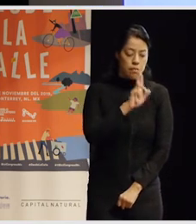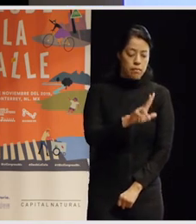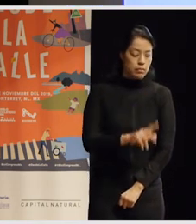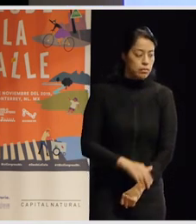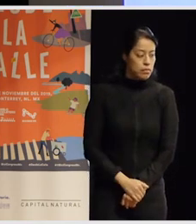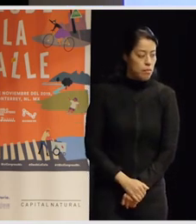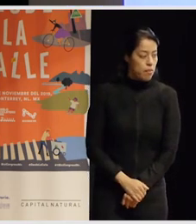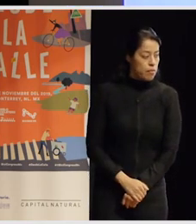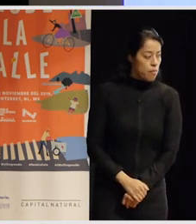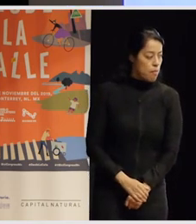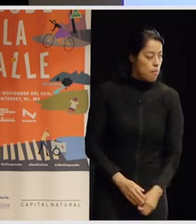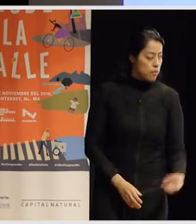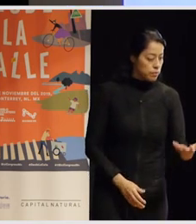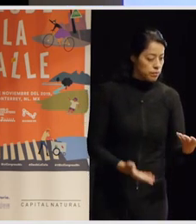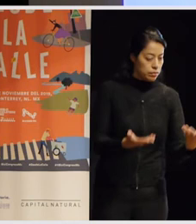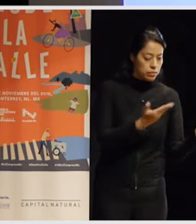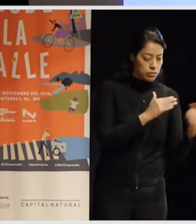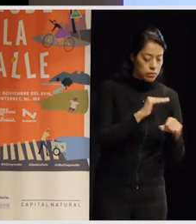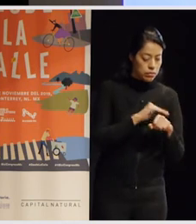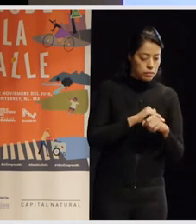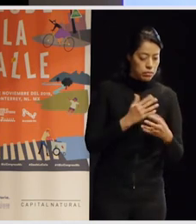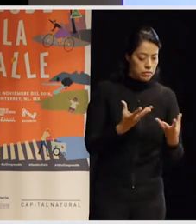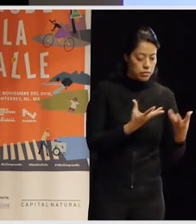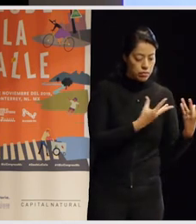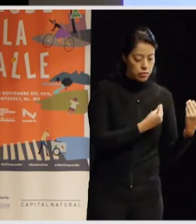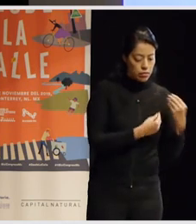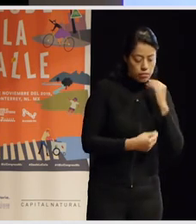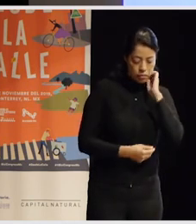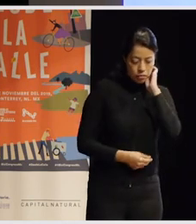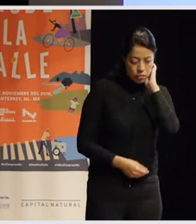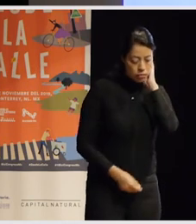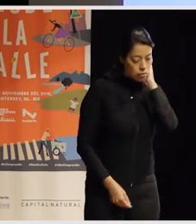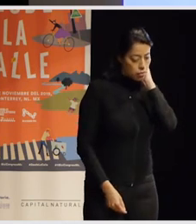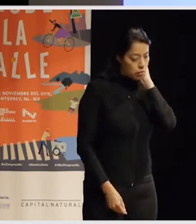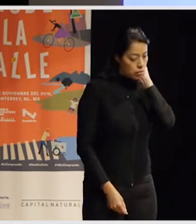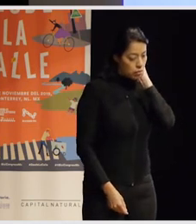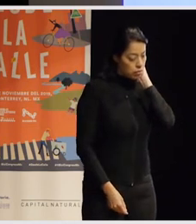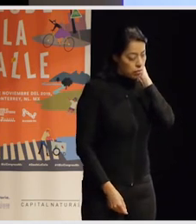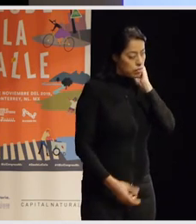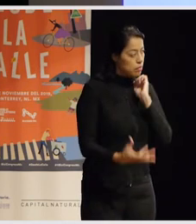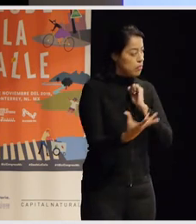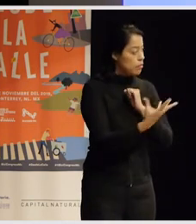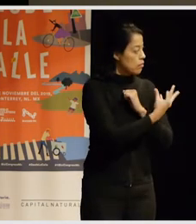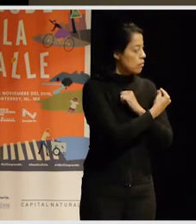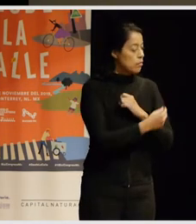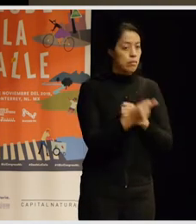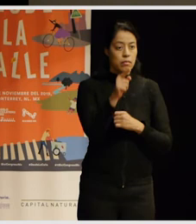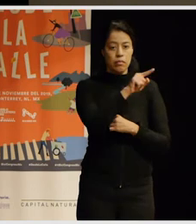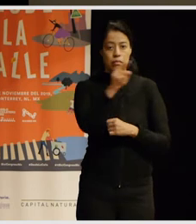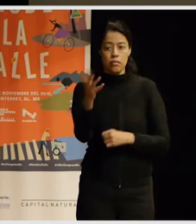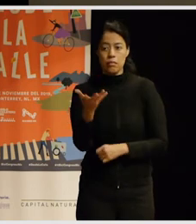llamó a que pase 10 min a cynthia ver si hay de kenia alguien tiene